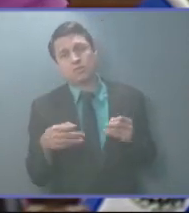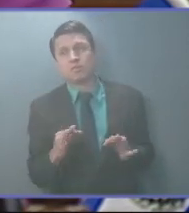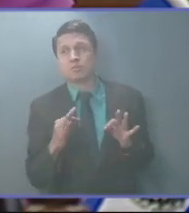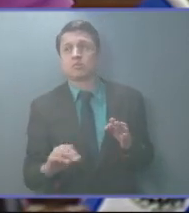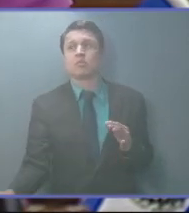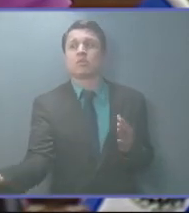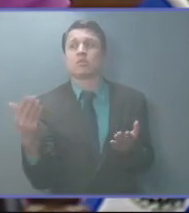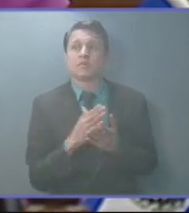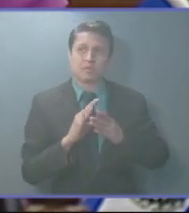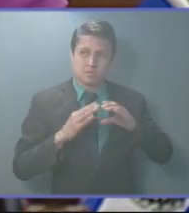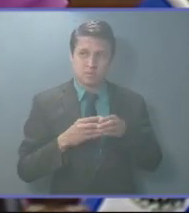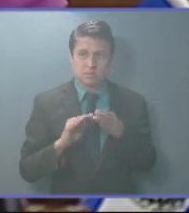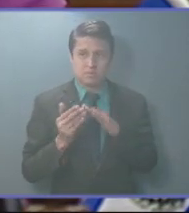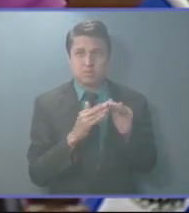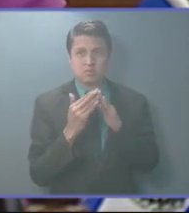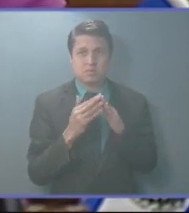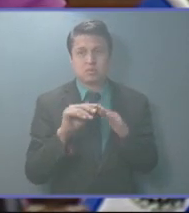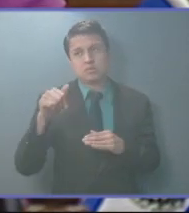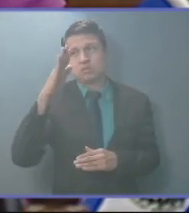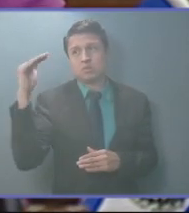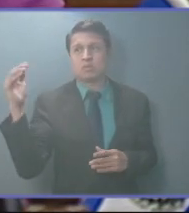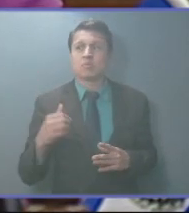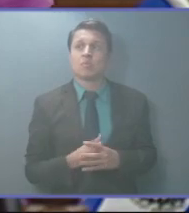ante la comunidad internacional